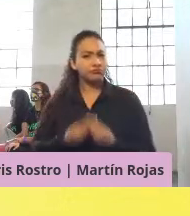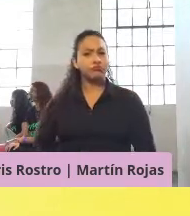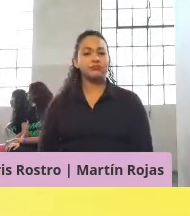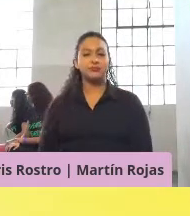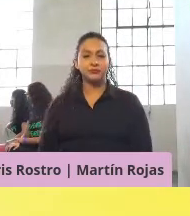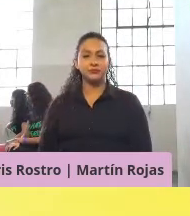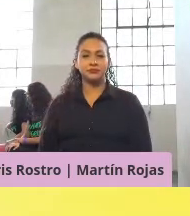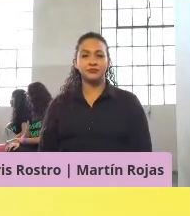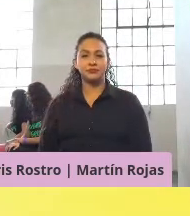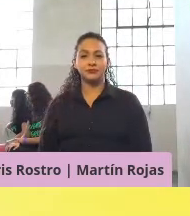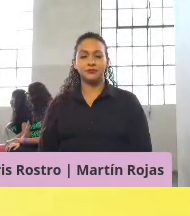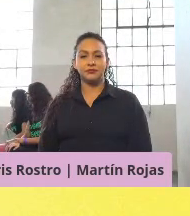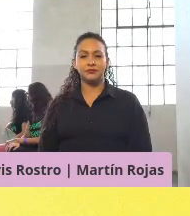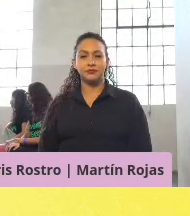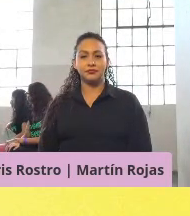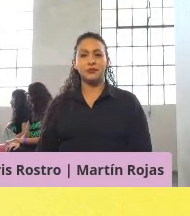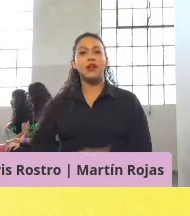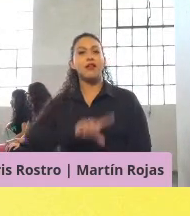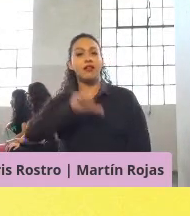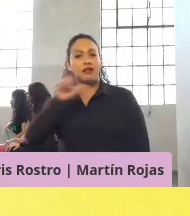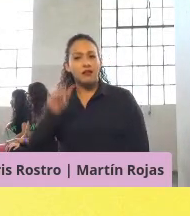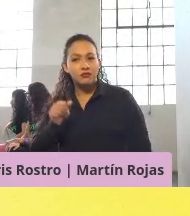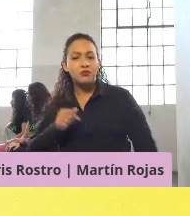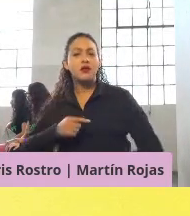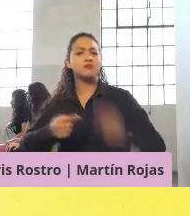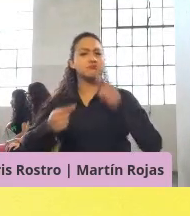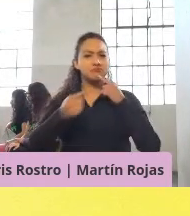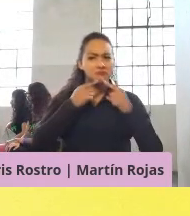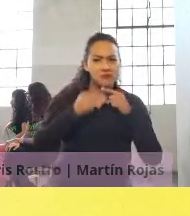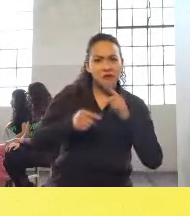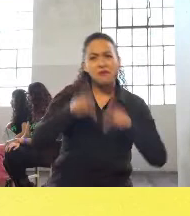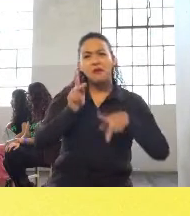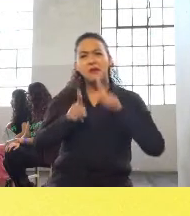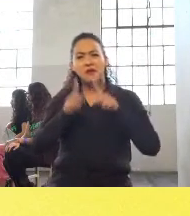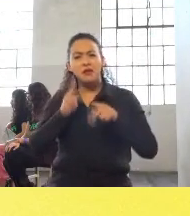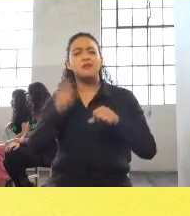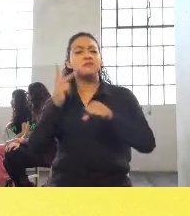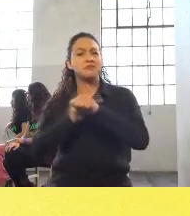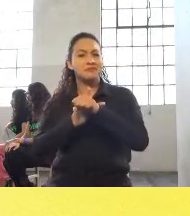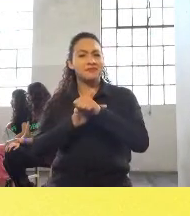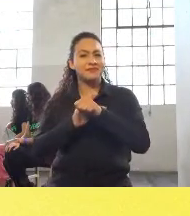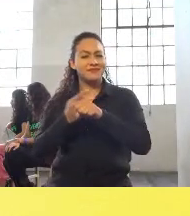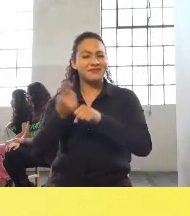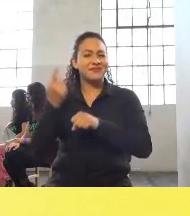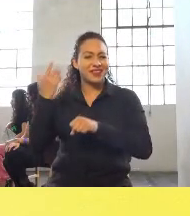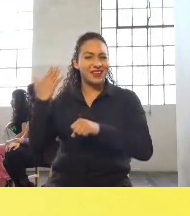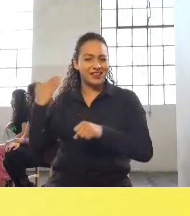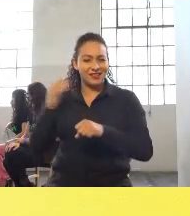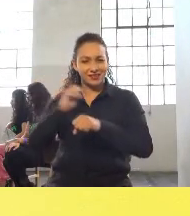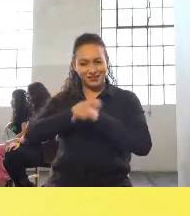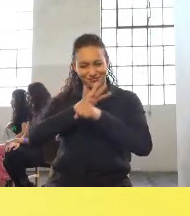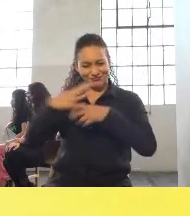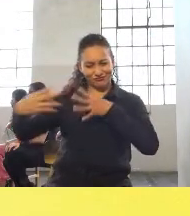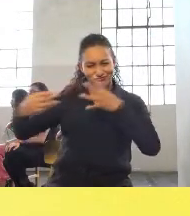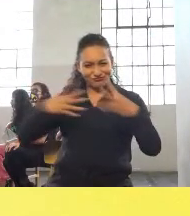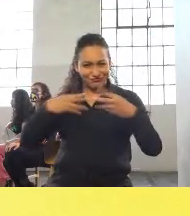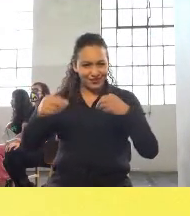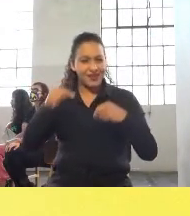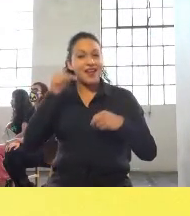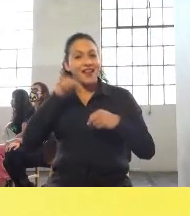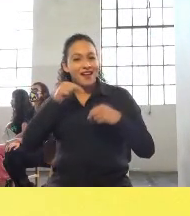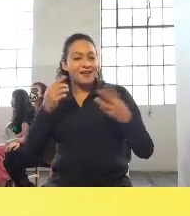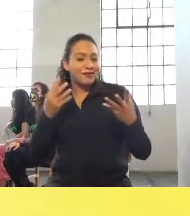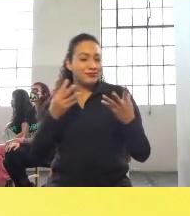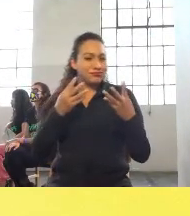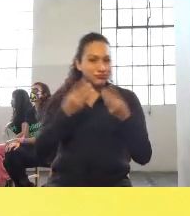De acuerdo, y después de años de conversación, justamente en pandemia fue que logramos bajar y depurar y llegar a